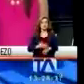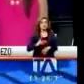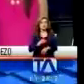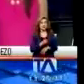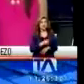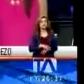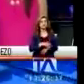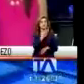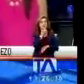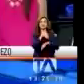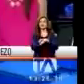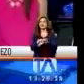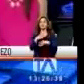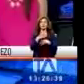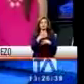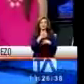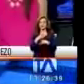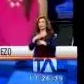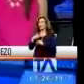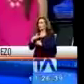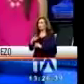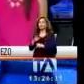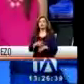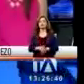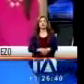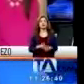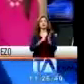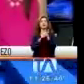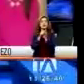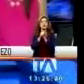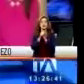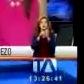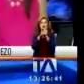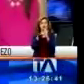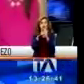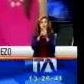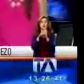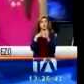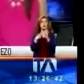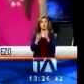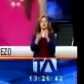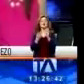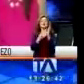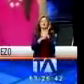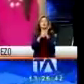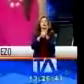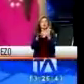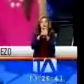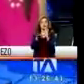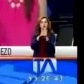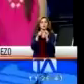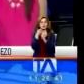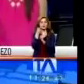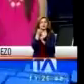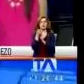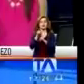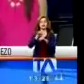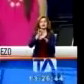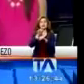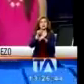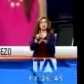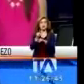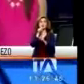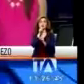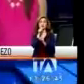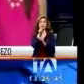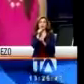mío, Gisela. Muy bien, amigos, buenas tardes. El ministro de Energía y Recursos Naturales No Renovables dijo que el diésel privado no subirá hasta conseguir un